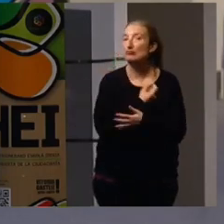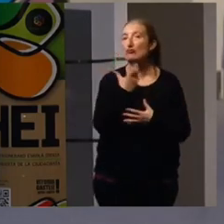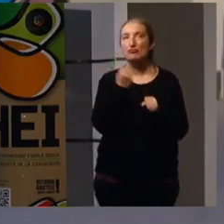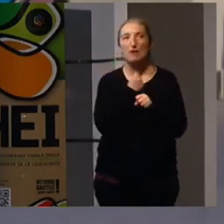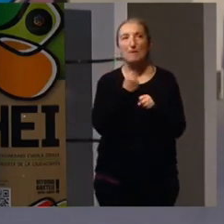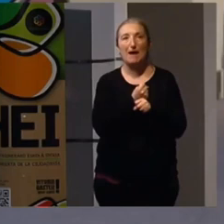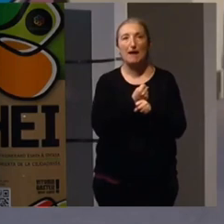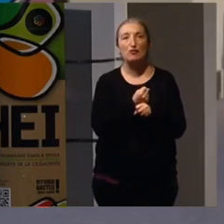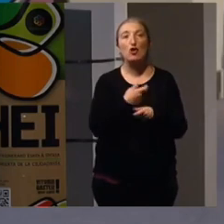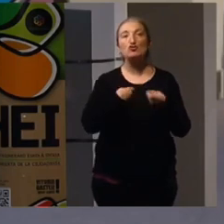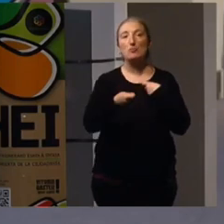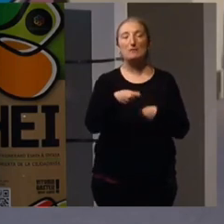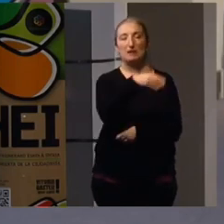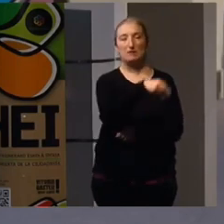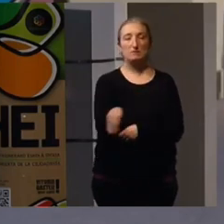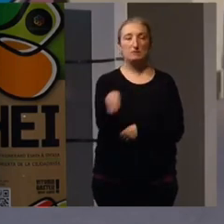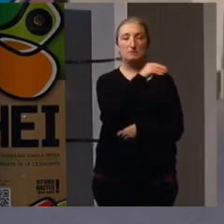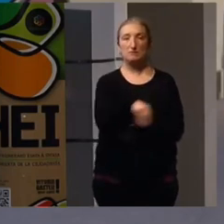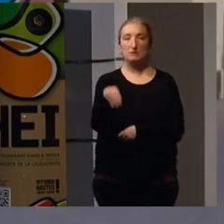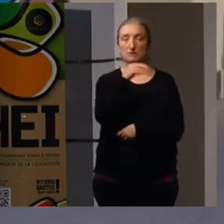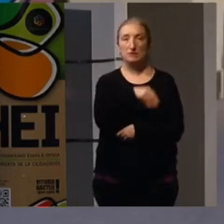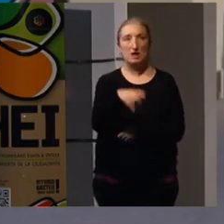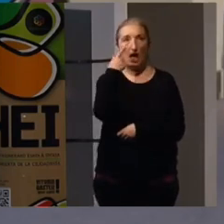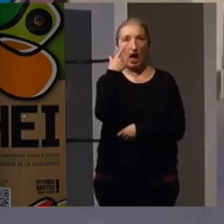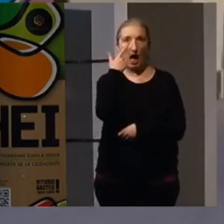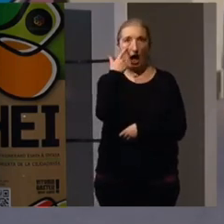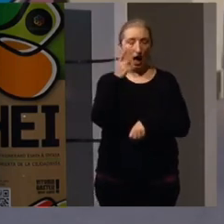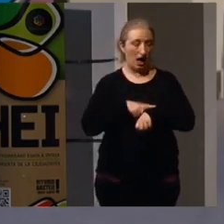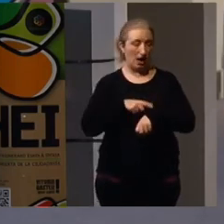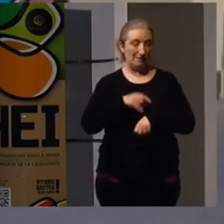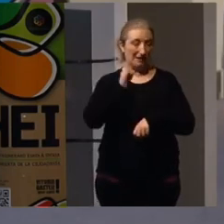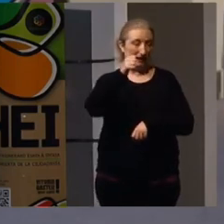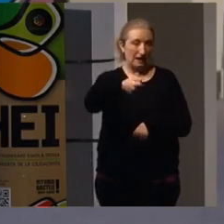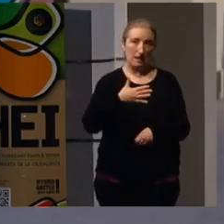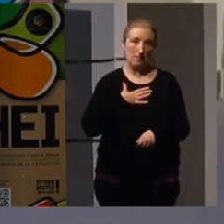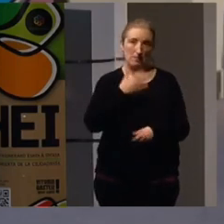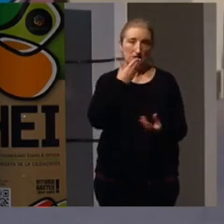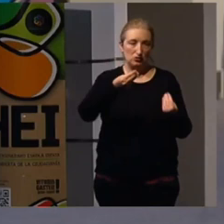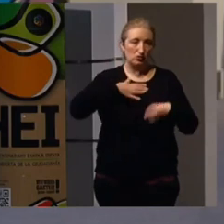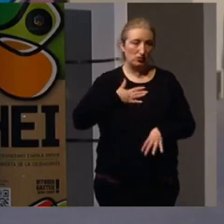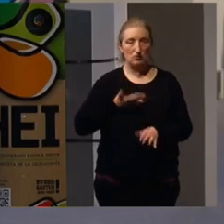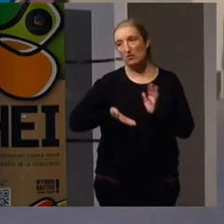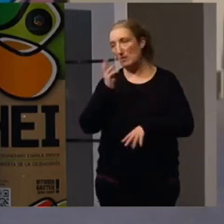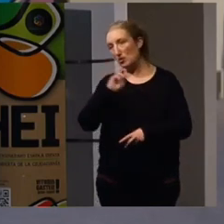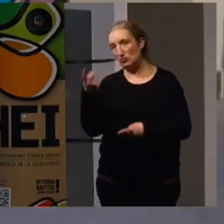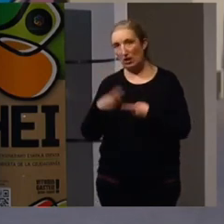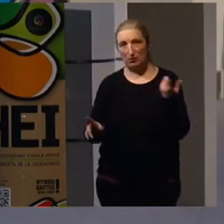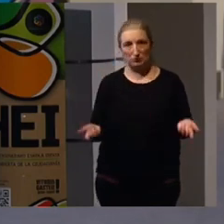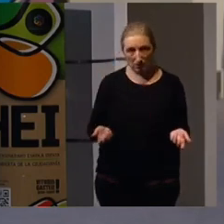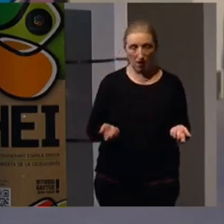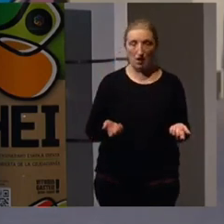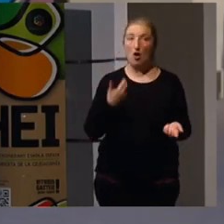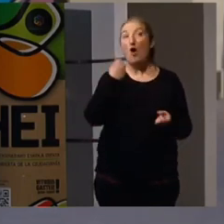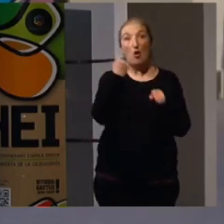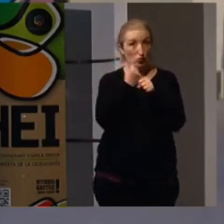que está trabajando de cajera en un supermercado piense, pues a ver si llega una inteligencia artificial que haga esto por mí y yo me pudiera hacer otra cosa. O bien